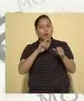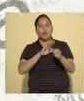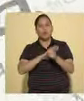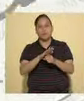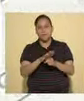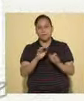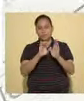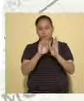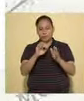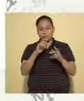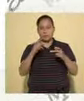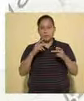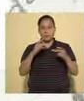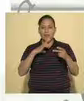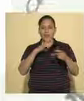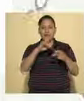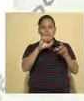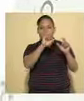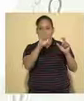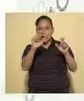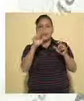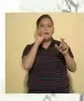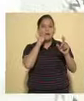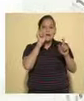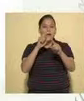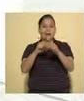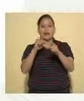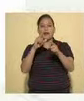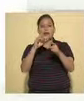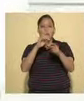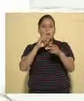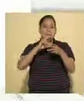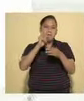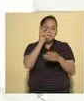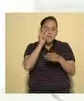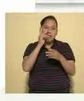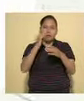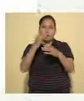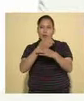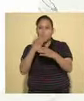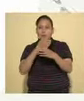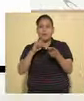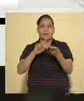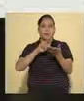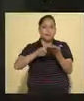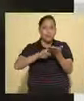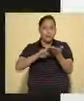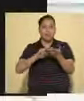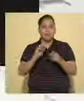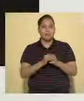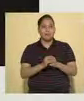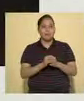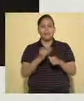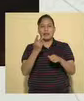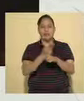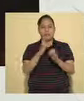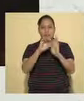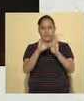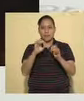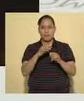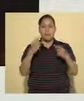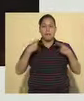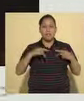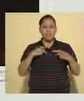son toda la paleta de cálidos, como los naranjas, los ocres, terracotas, cafés, verdes, ¿no? ¿Qué pasa, por ejemplo, con